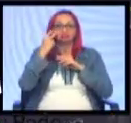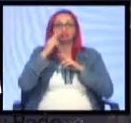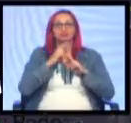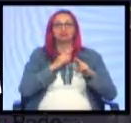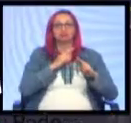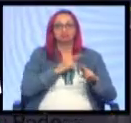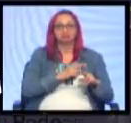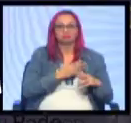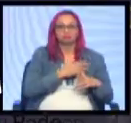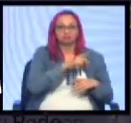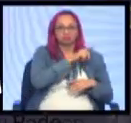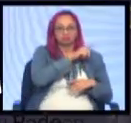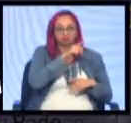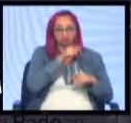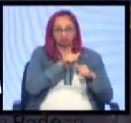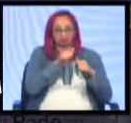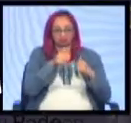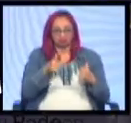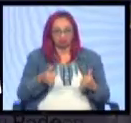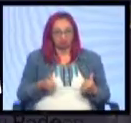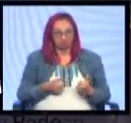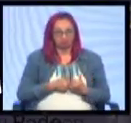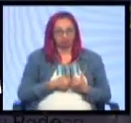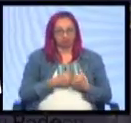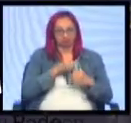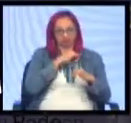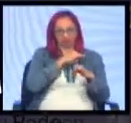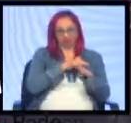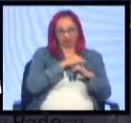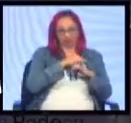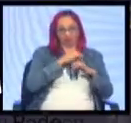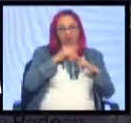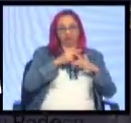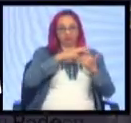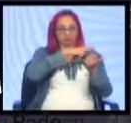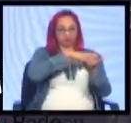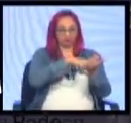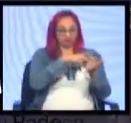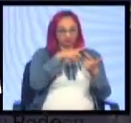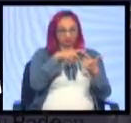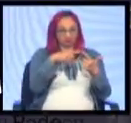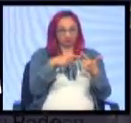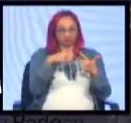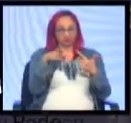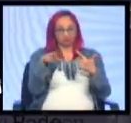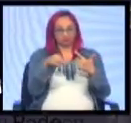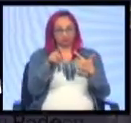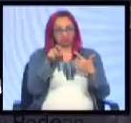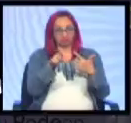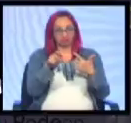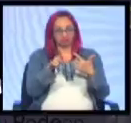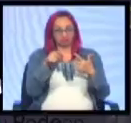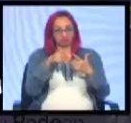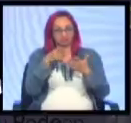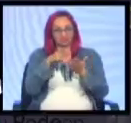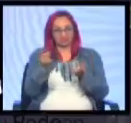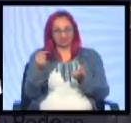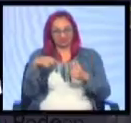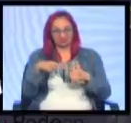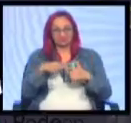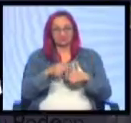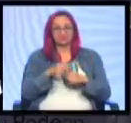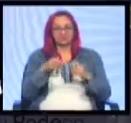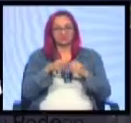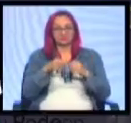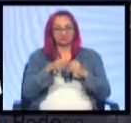regala a esas asociaciones, instituciones, hospitales, a los más necesitados. Hacemos una pequeñísima pausa y